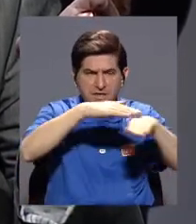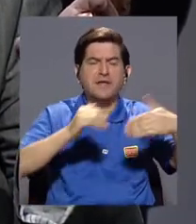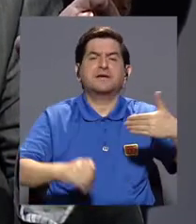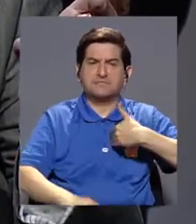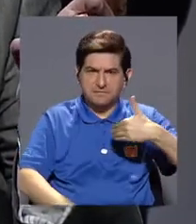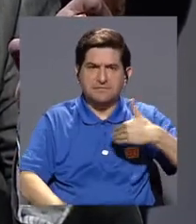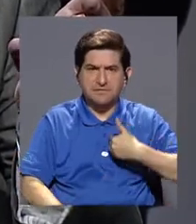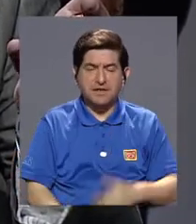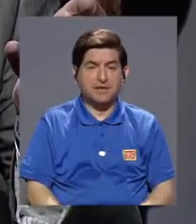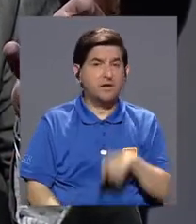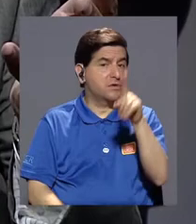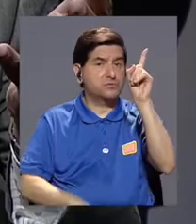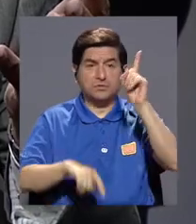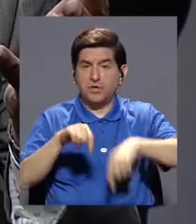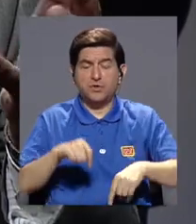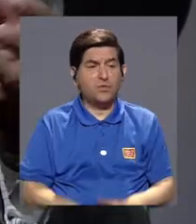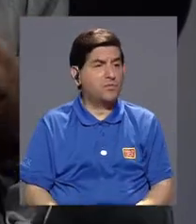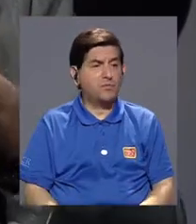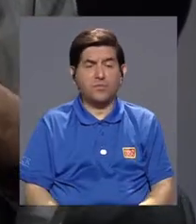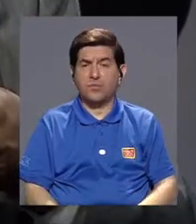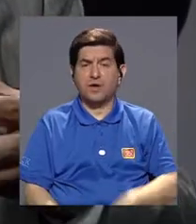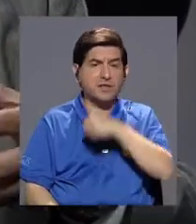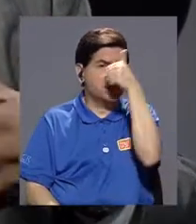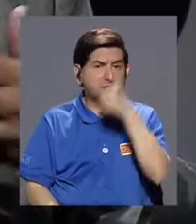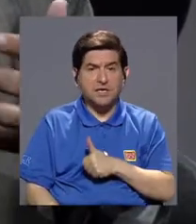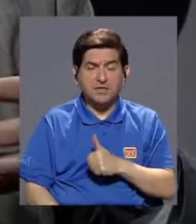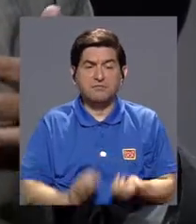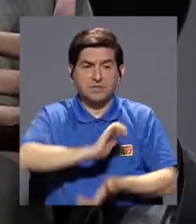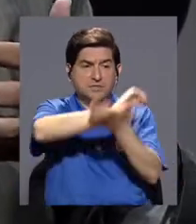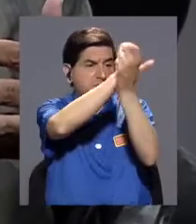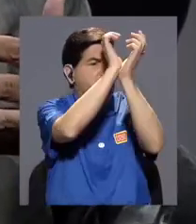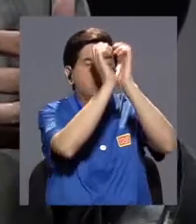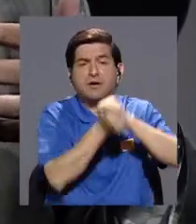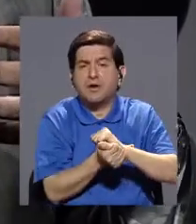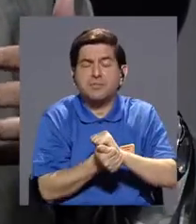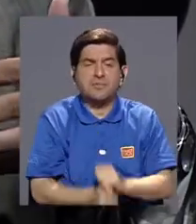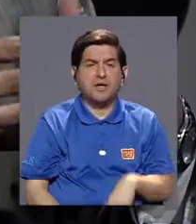Amplio y usted no lo puede sacrificar a cambio